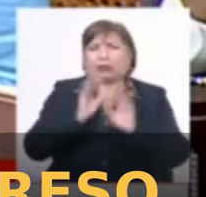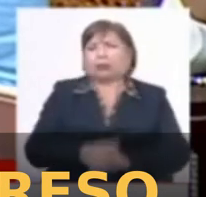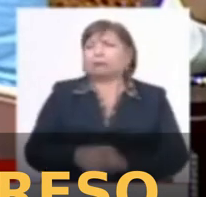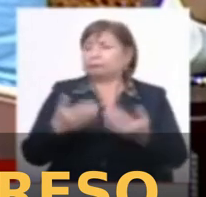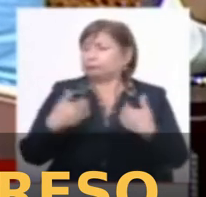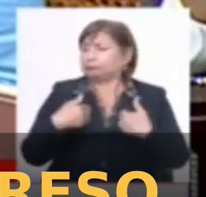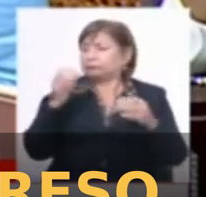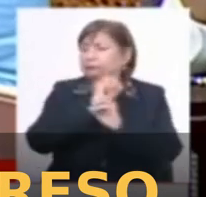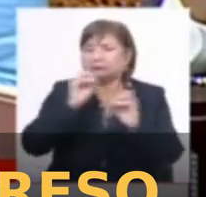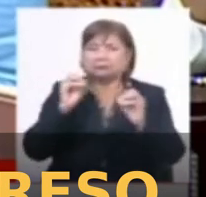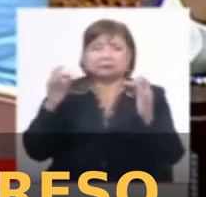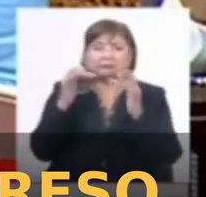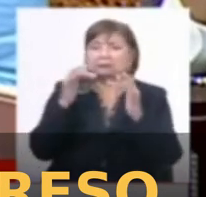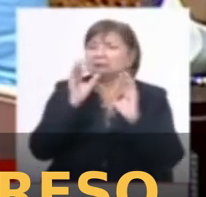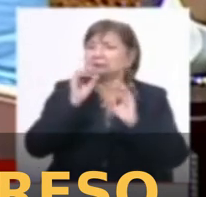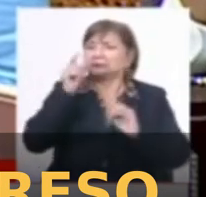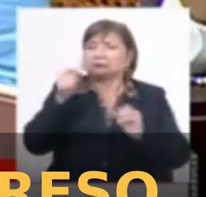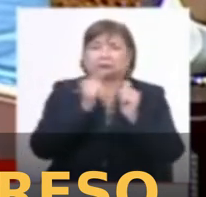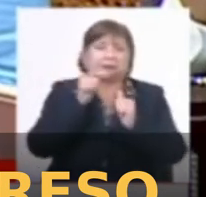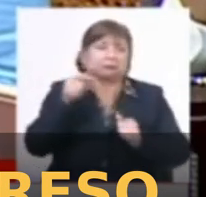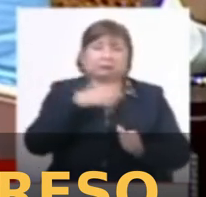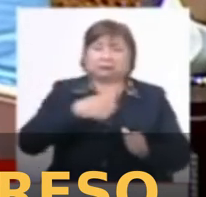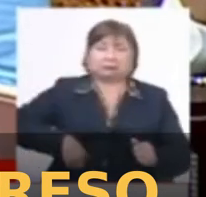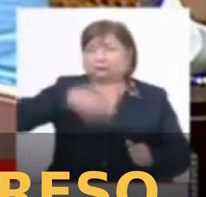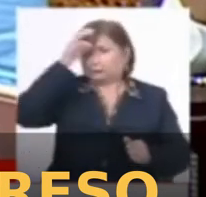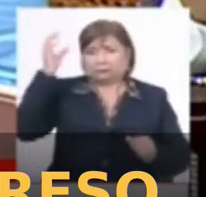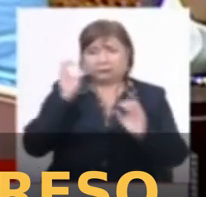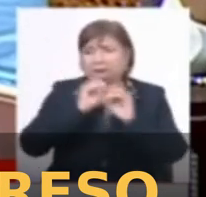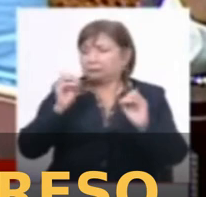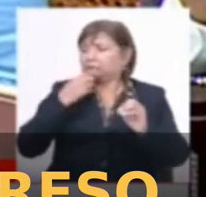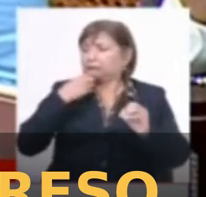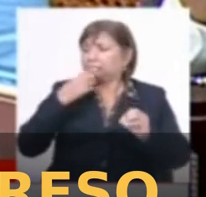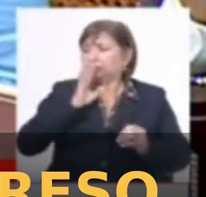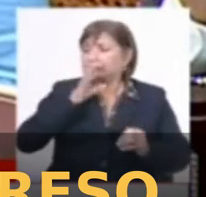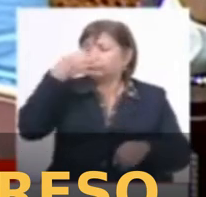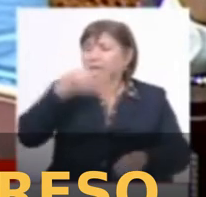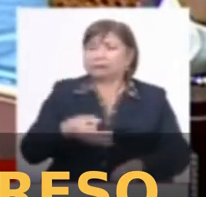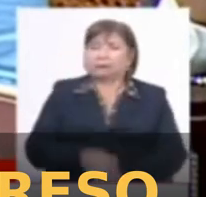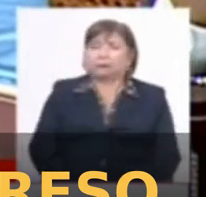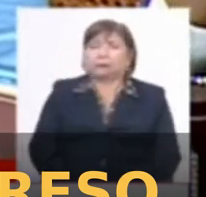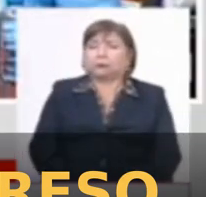Ni he tenido ningún vínculo de nada con él. Así que estoy diciendo la verdad.